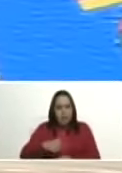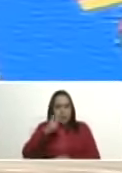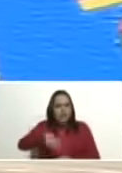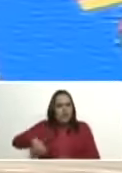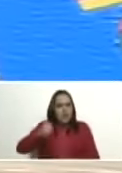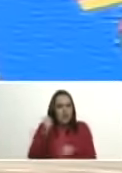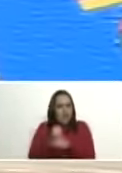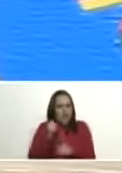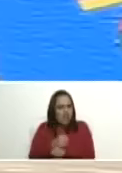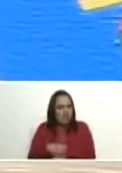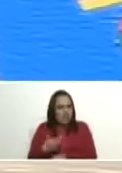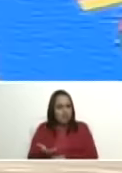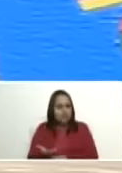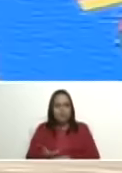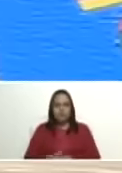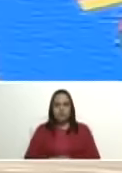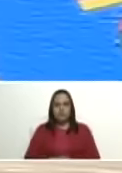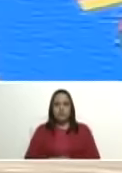obra,